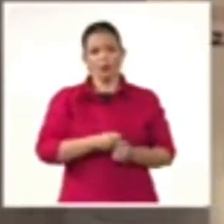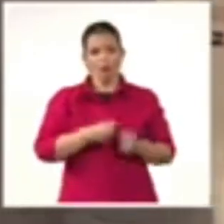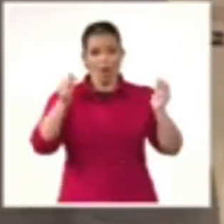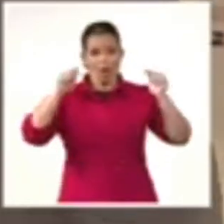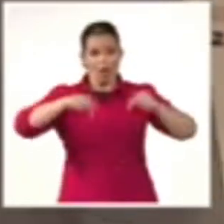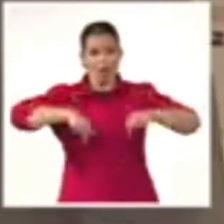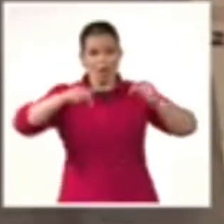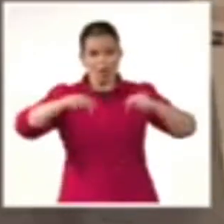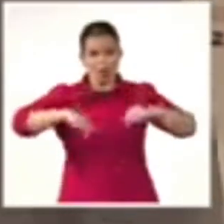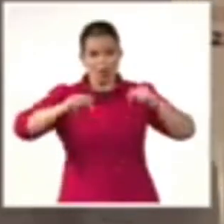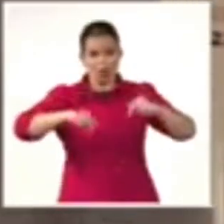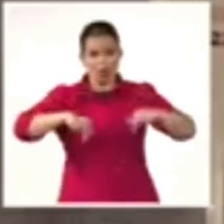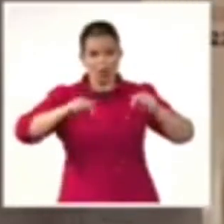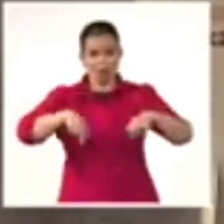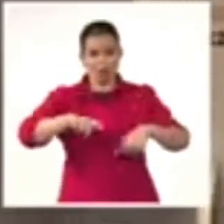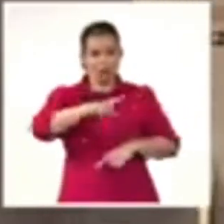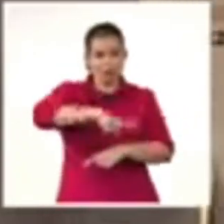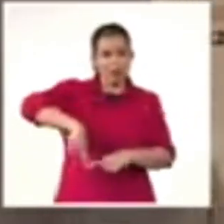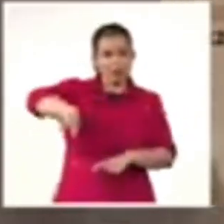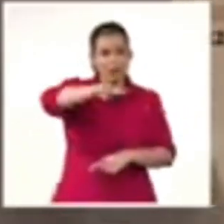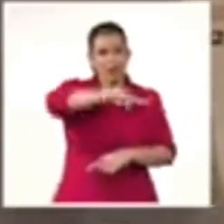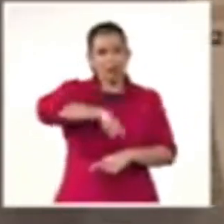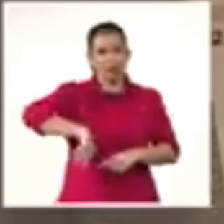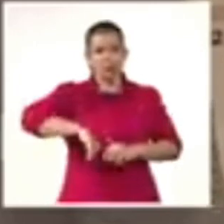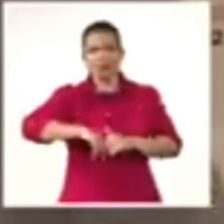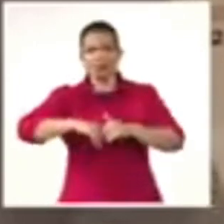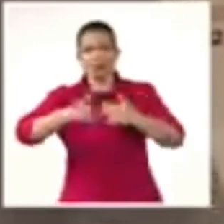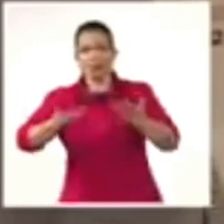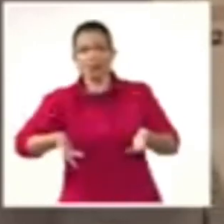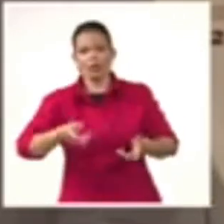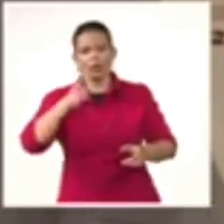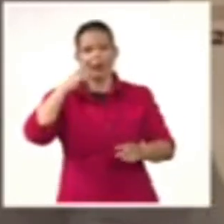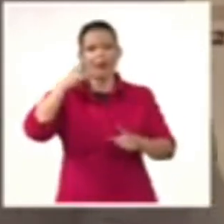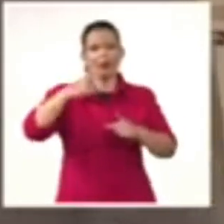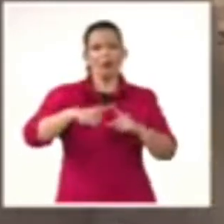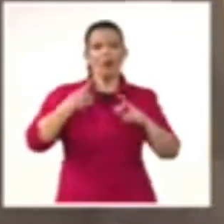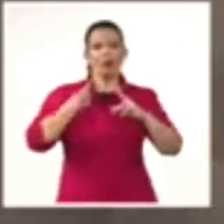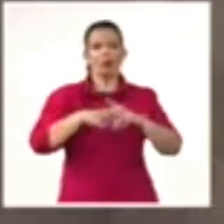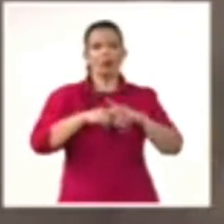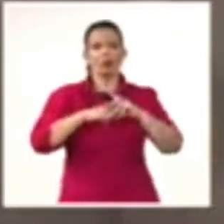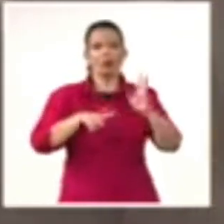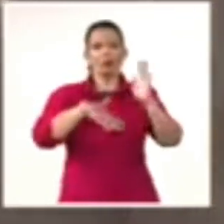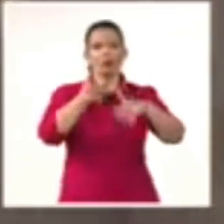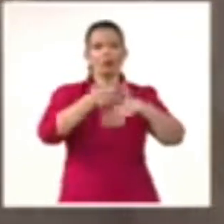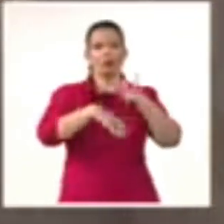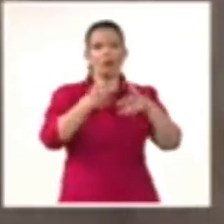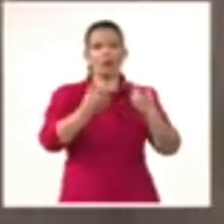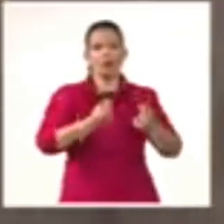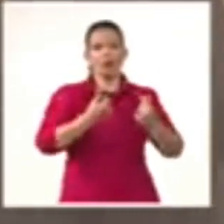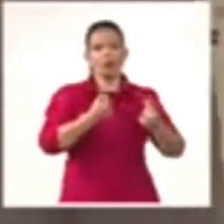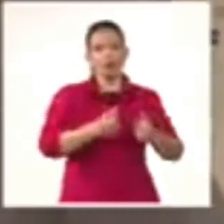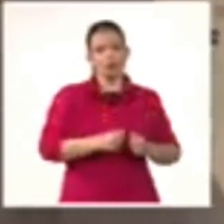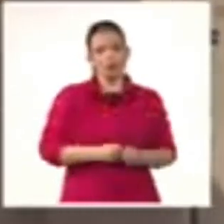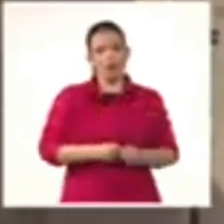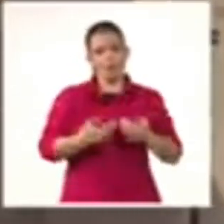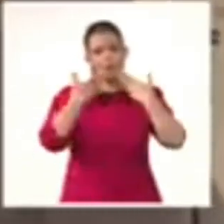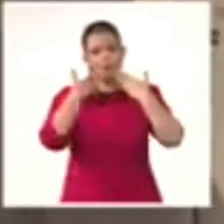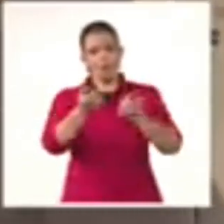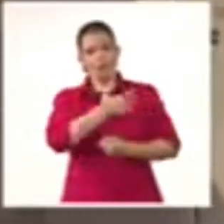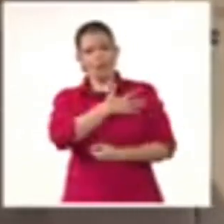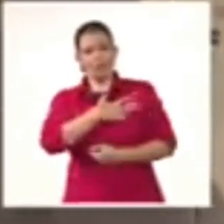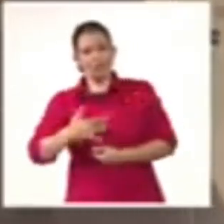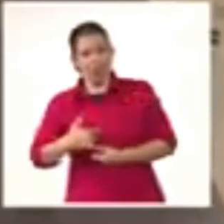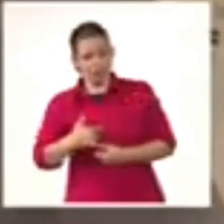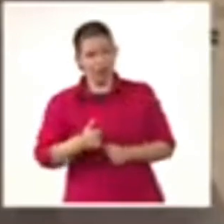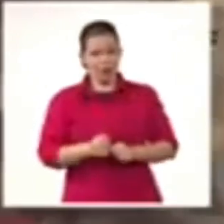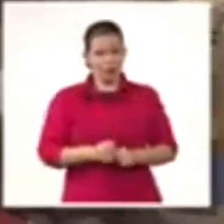asaltar las fortalezas de la ineficiencia económica, la burocracia, la insensibilidad, el odio. Sobre